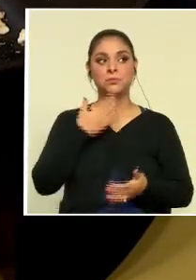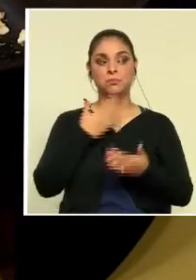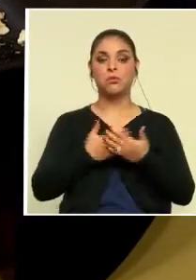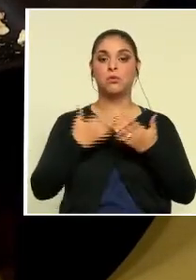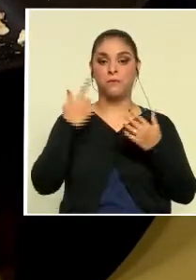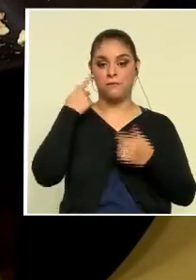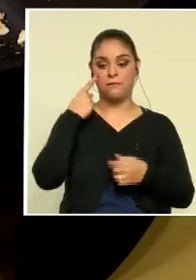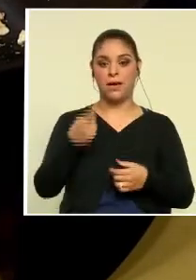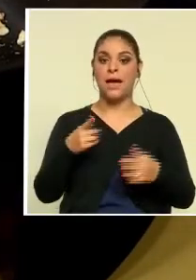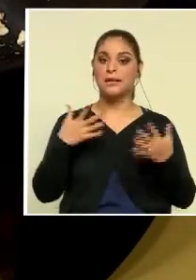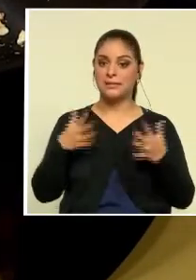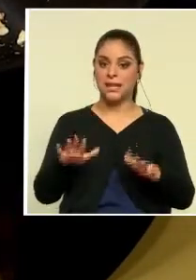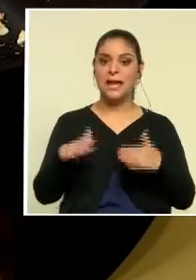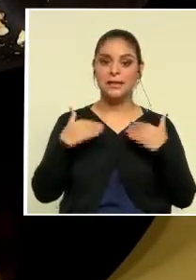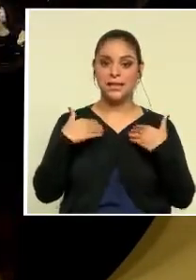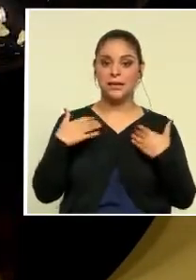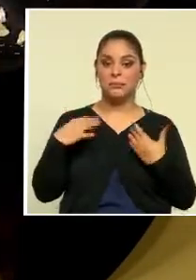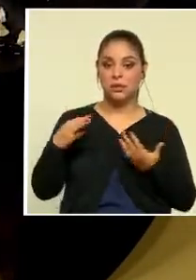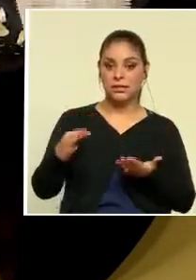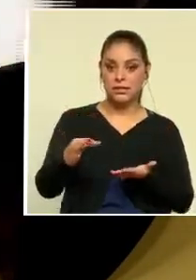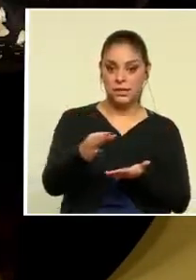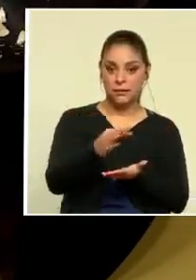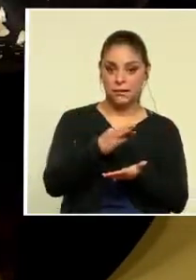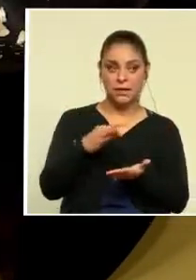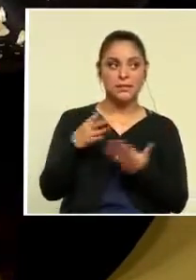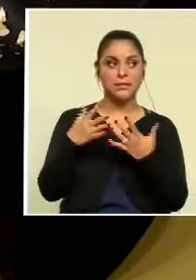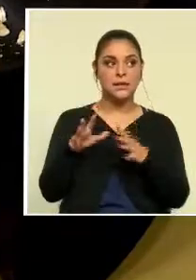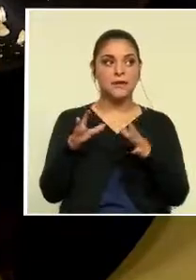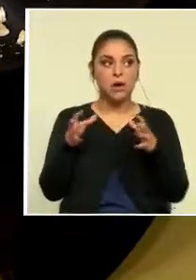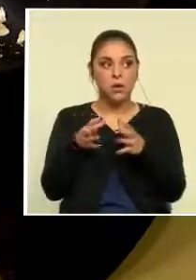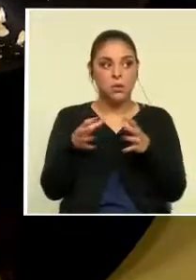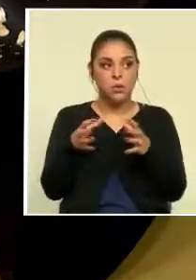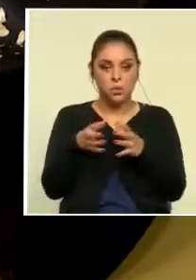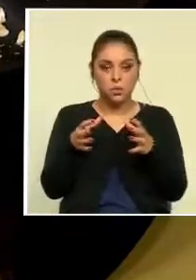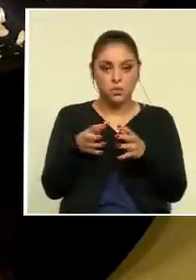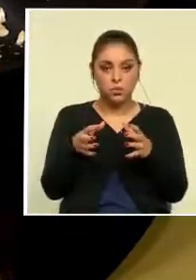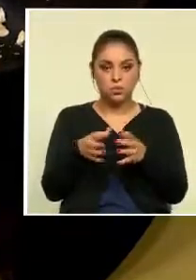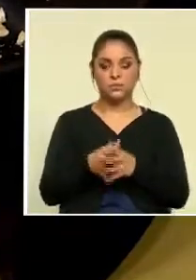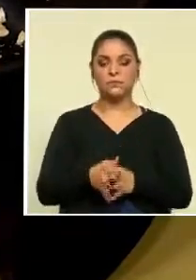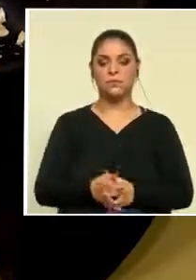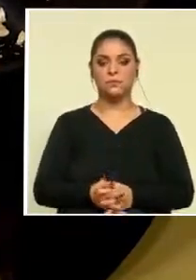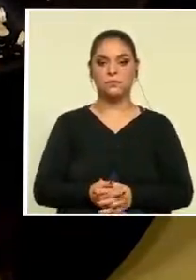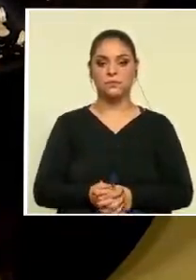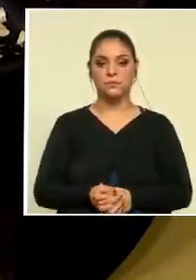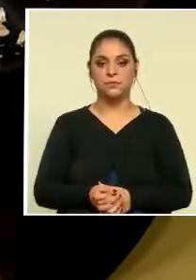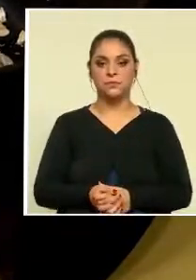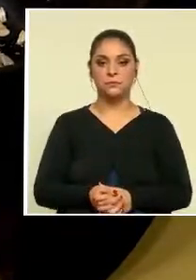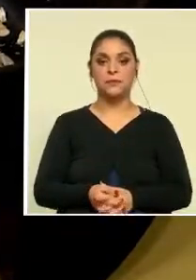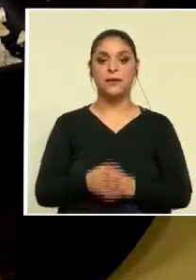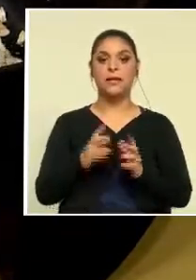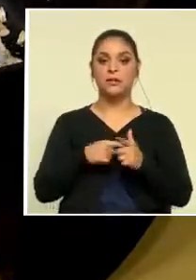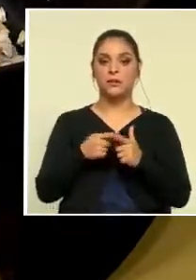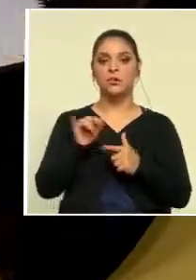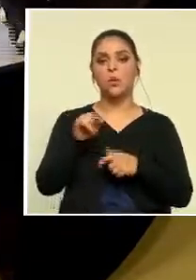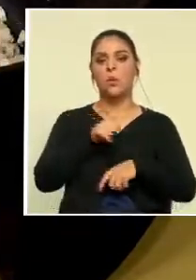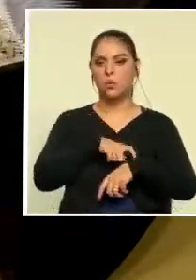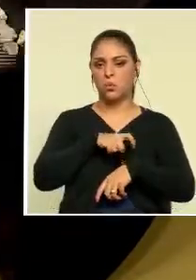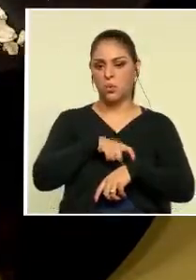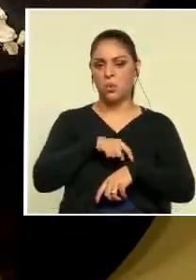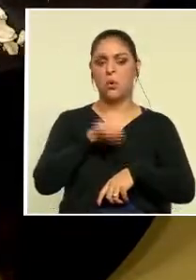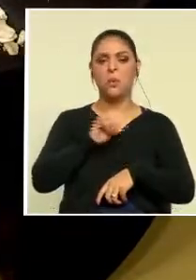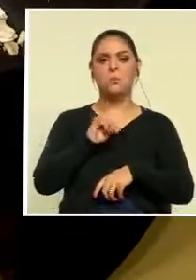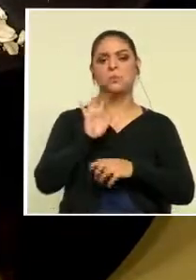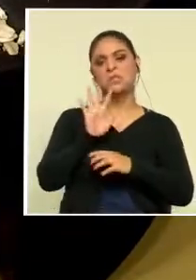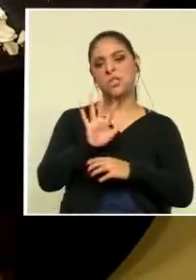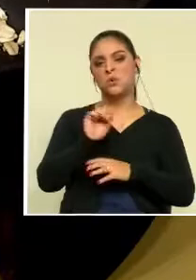tenemos las semillitas que se han conjuntado verdad entonces eso se hace un ratito como unos